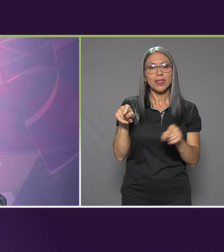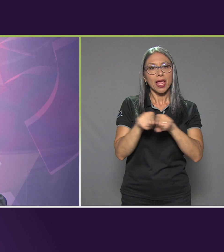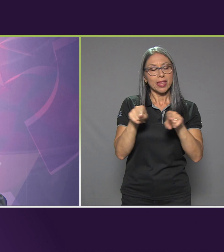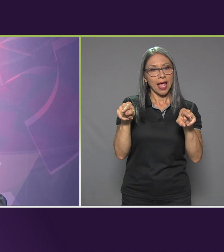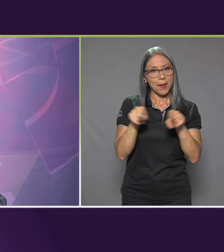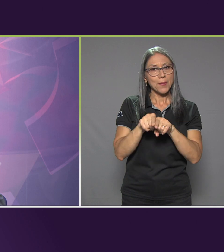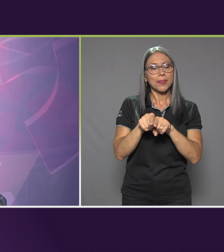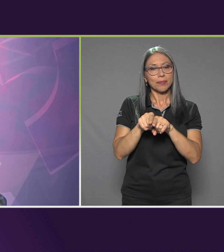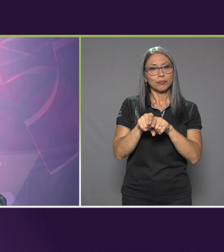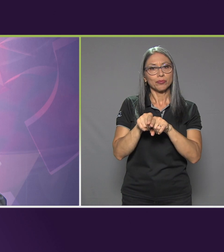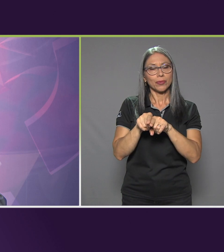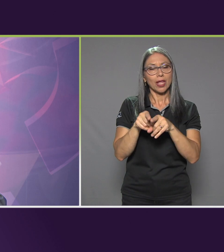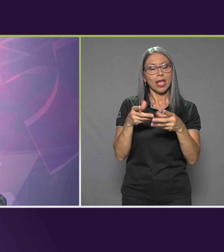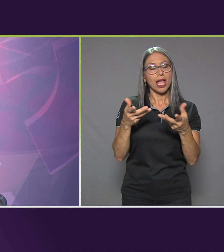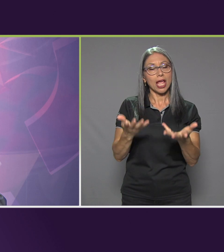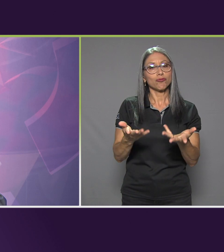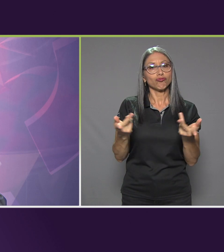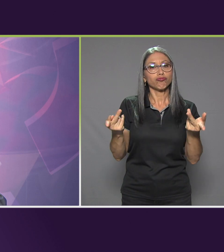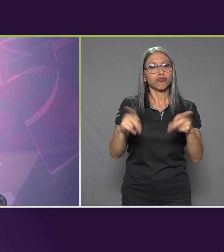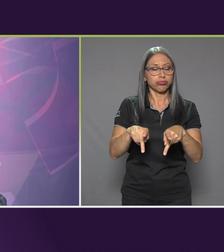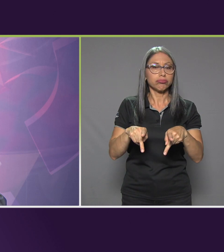1997 también se da